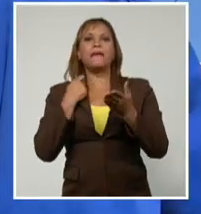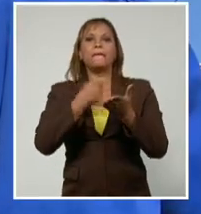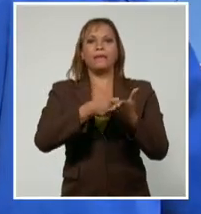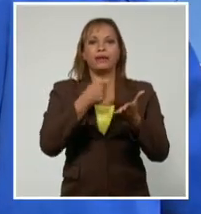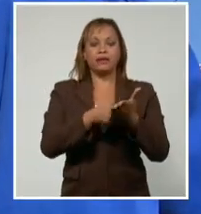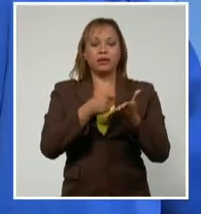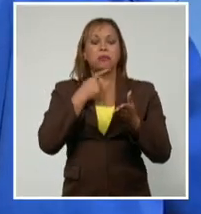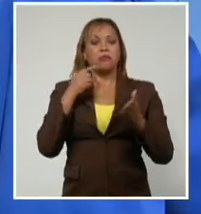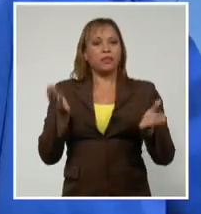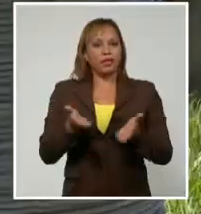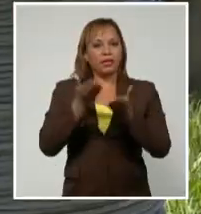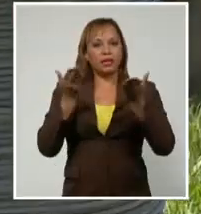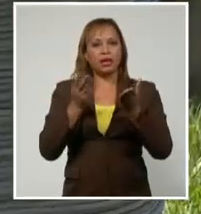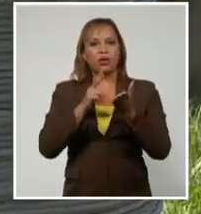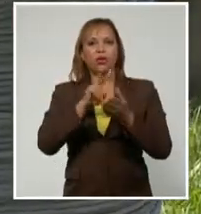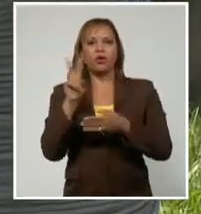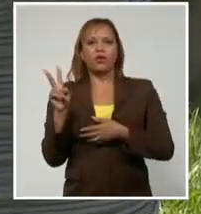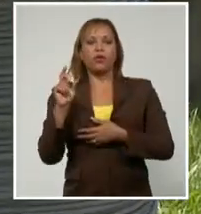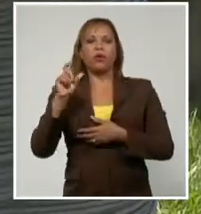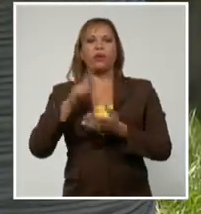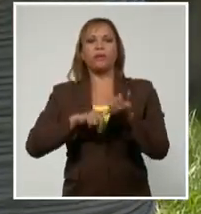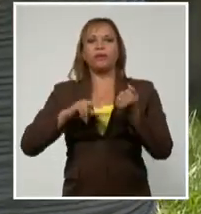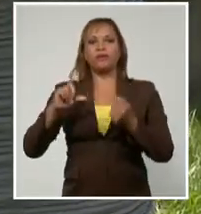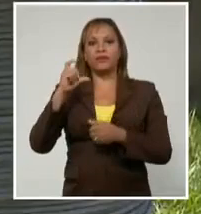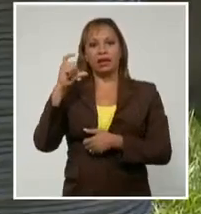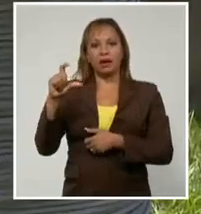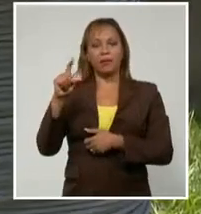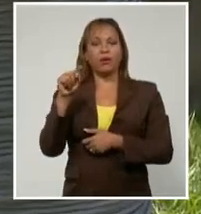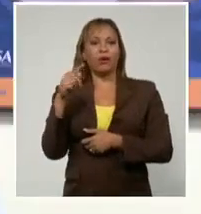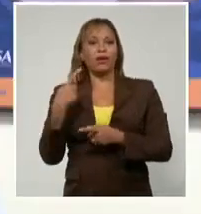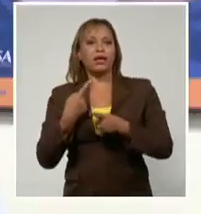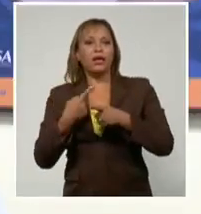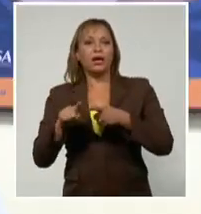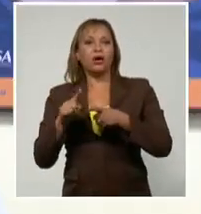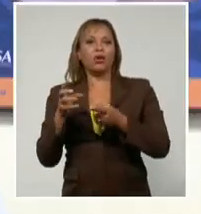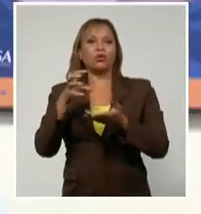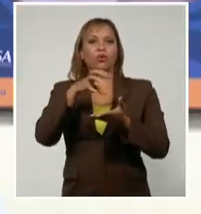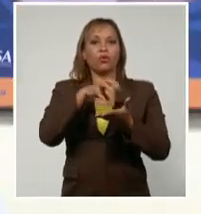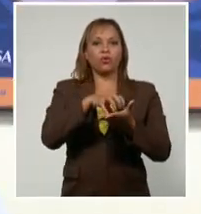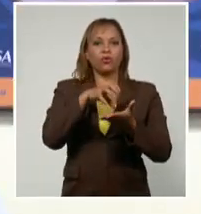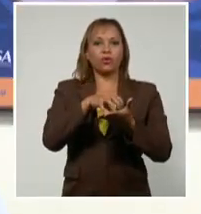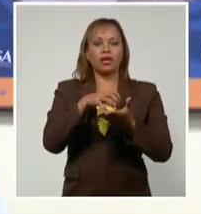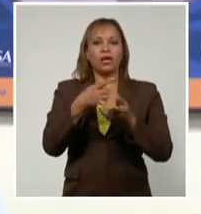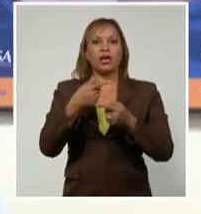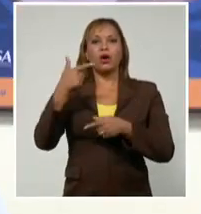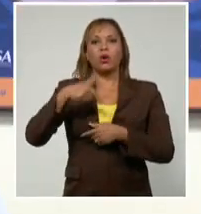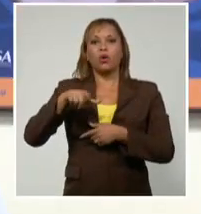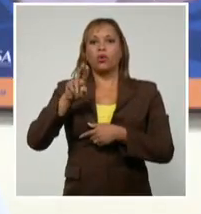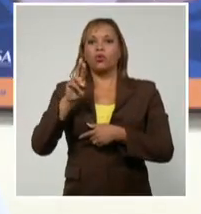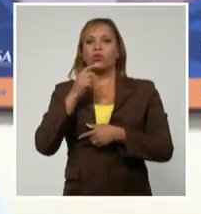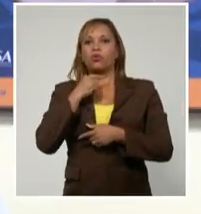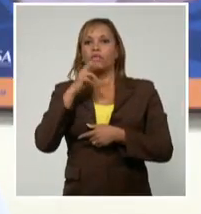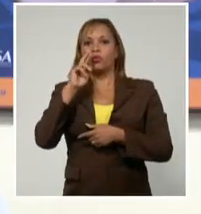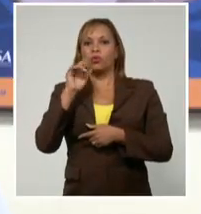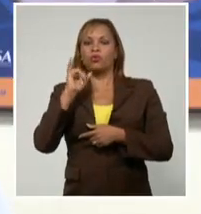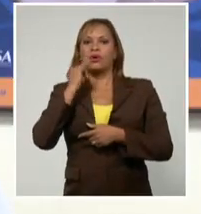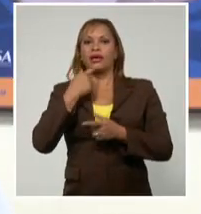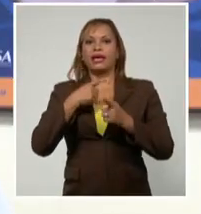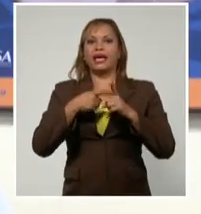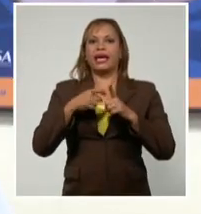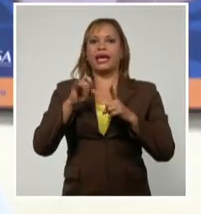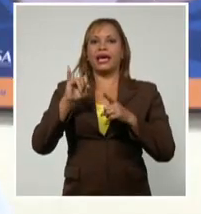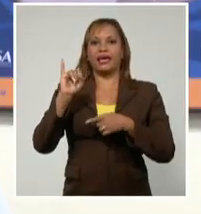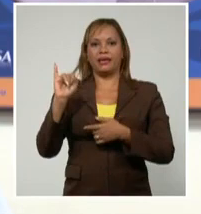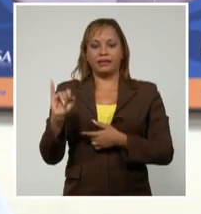desarrollo en estos momentos, dos en la ciudad de Camagüey, una en Torre Blanca, la otra en el Consejo Popular en Jurucay, donde ya se están instalando estos nuevos servicios,